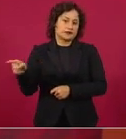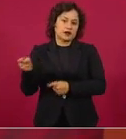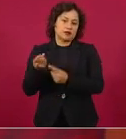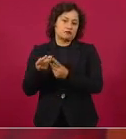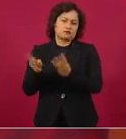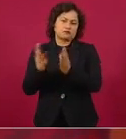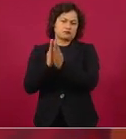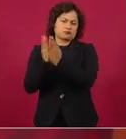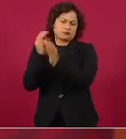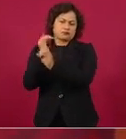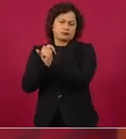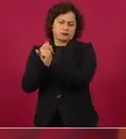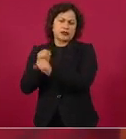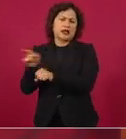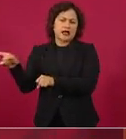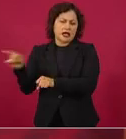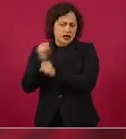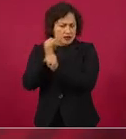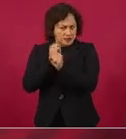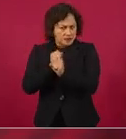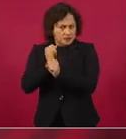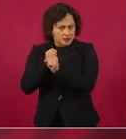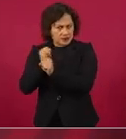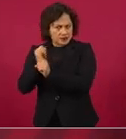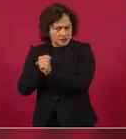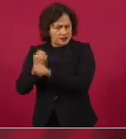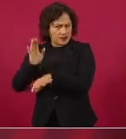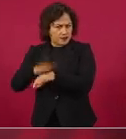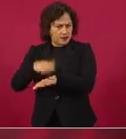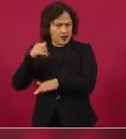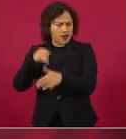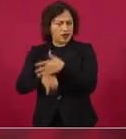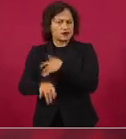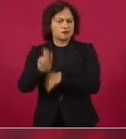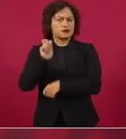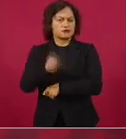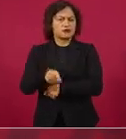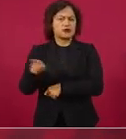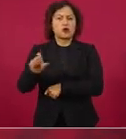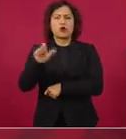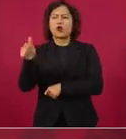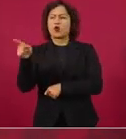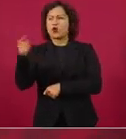más investigación sobre Villa y Salmerón,